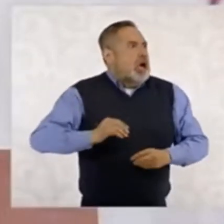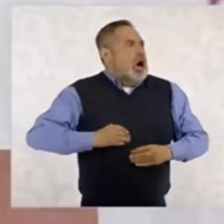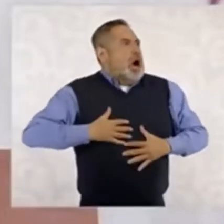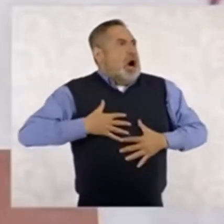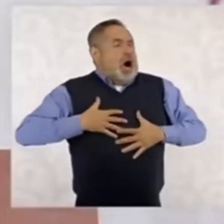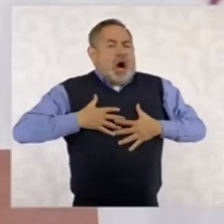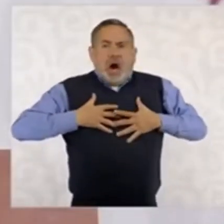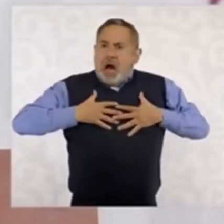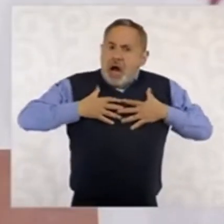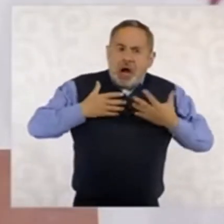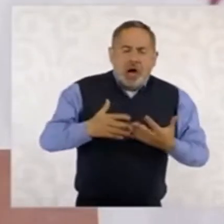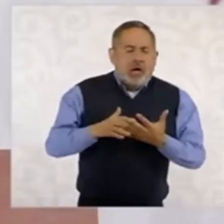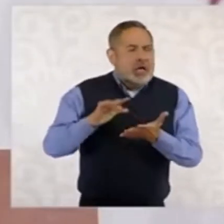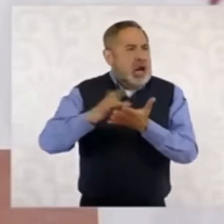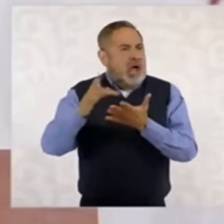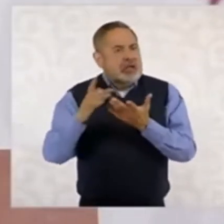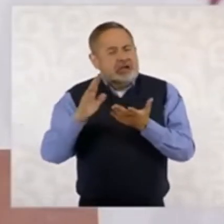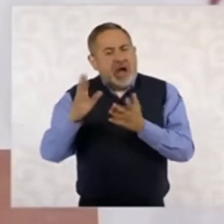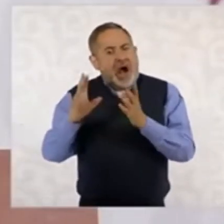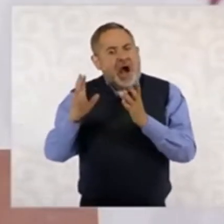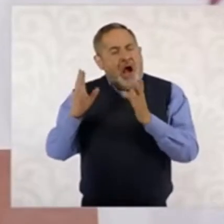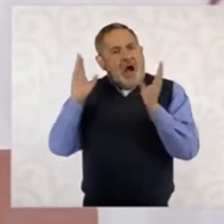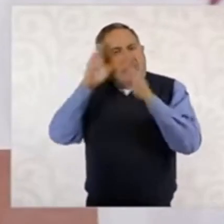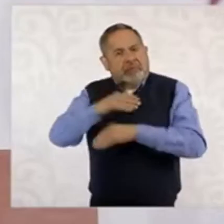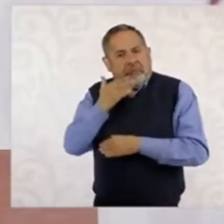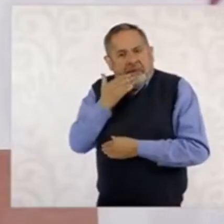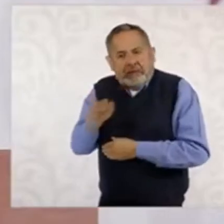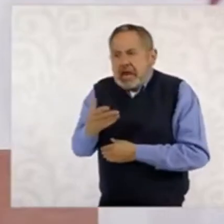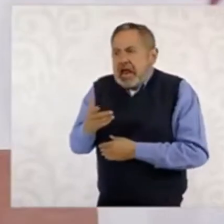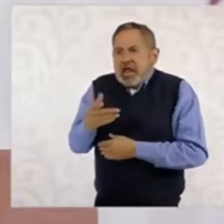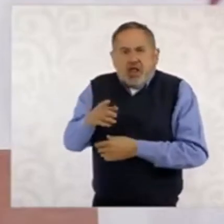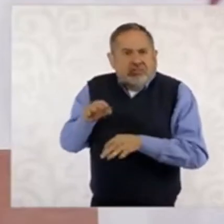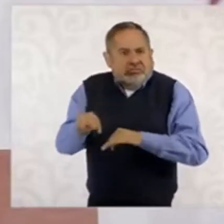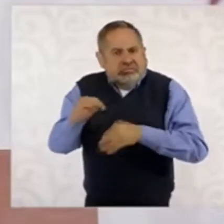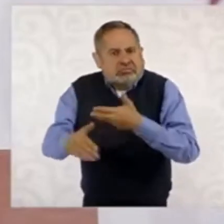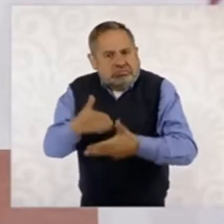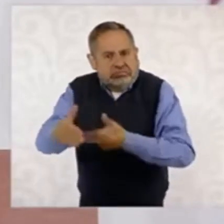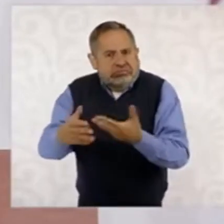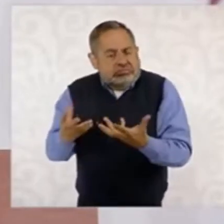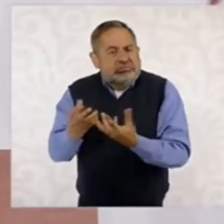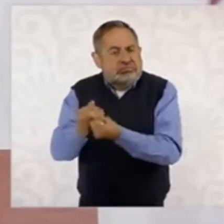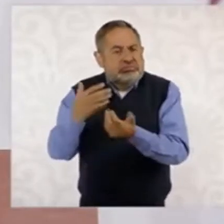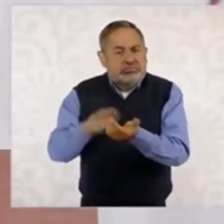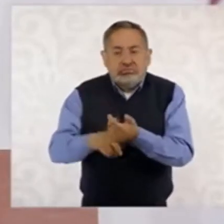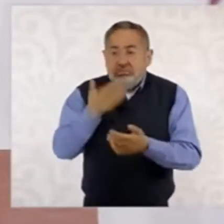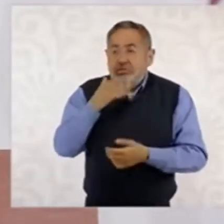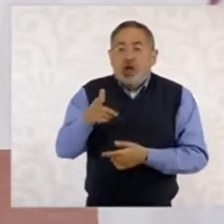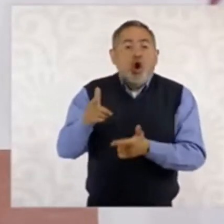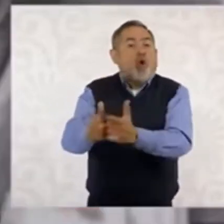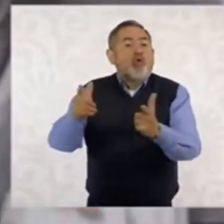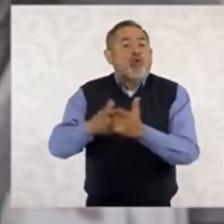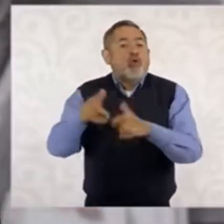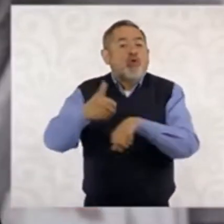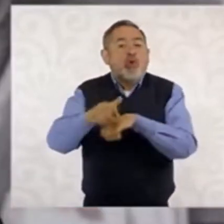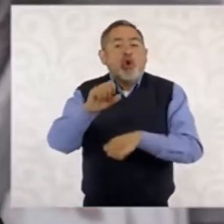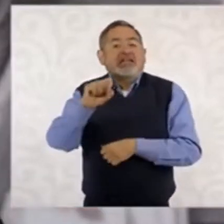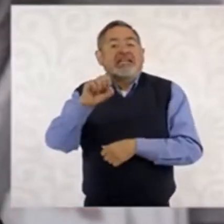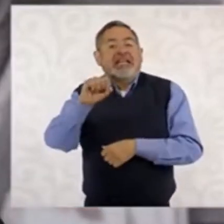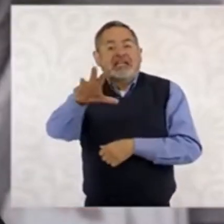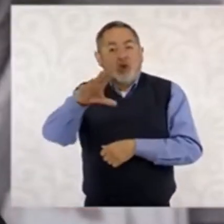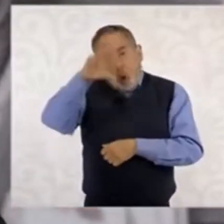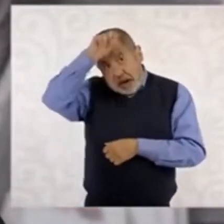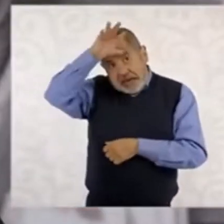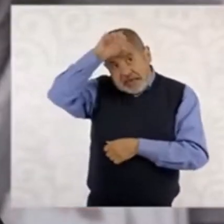reconciliación histórica. Reconozco la lucha de todos los liderazgos de la sección 65